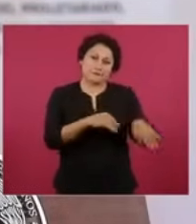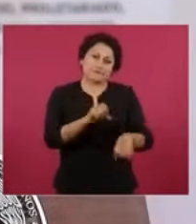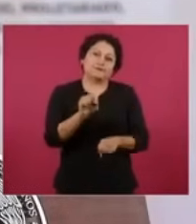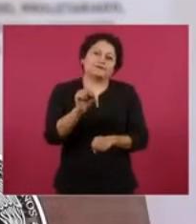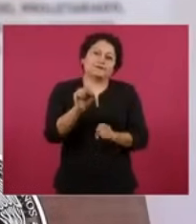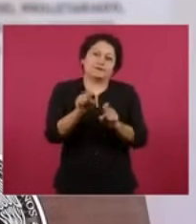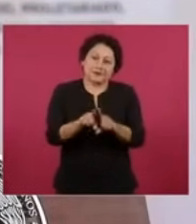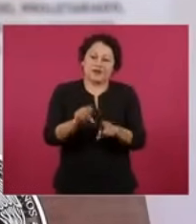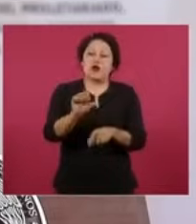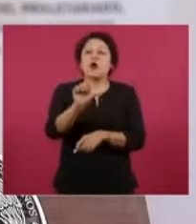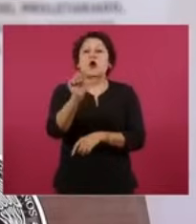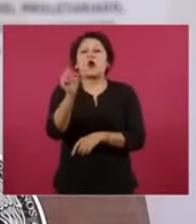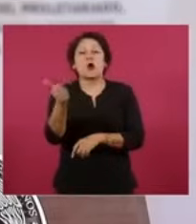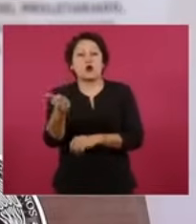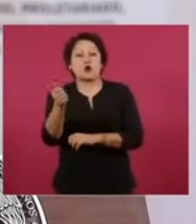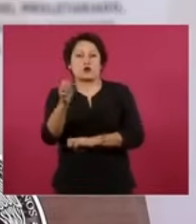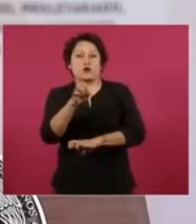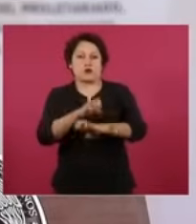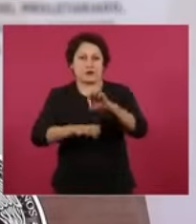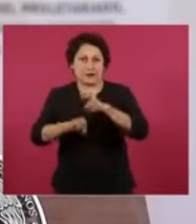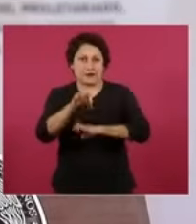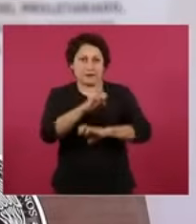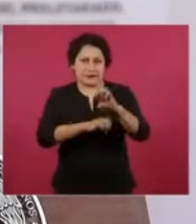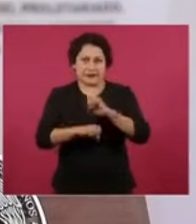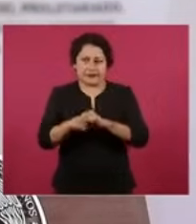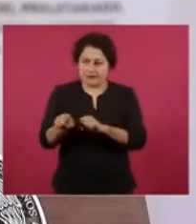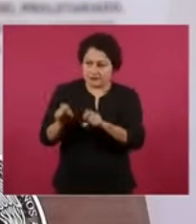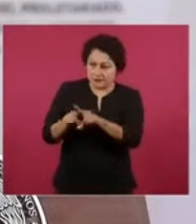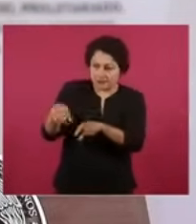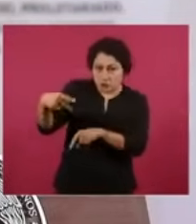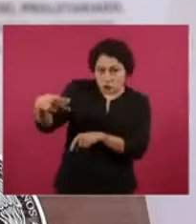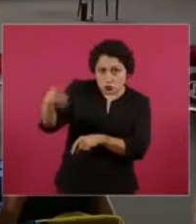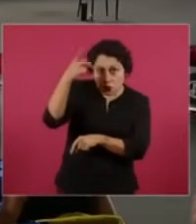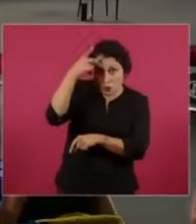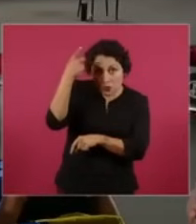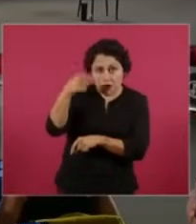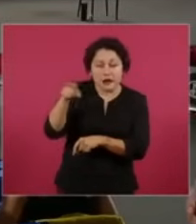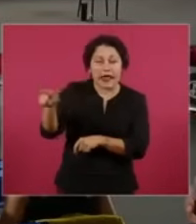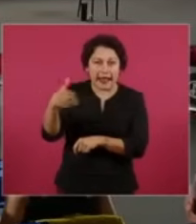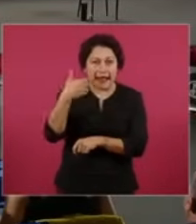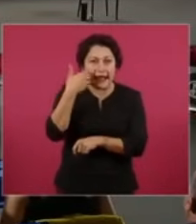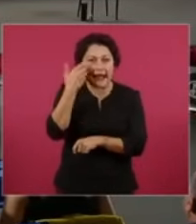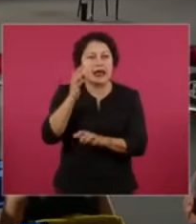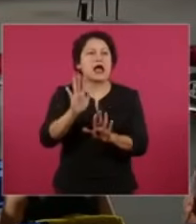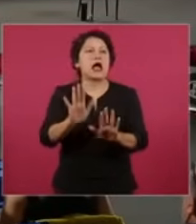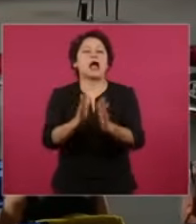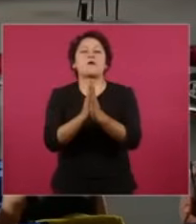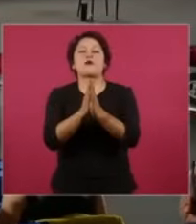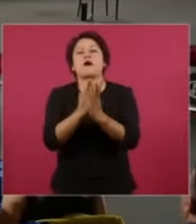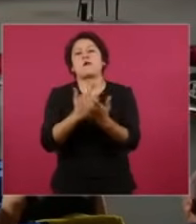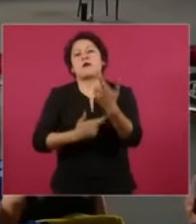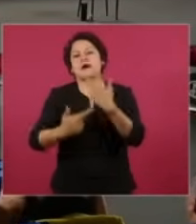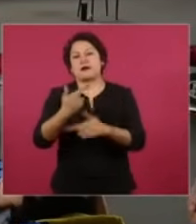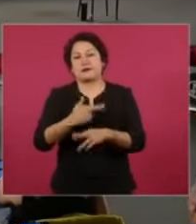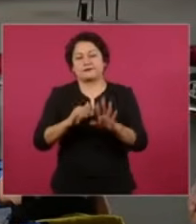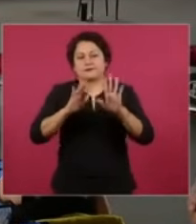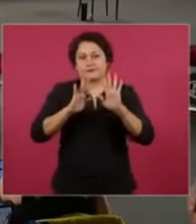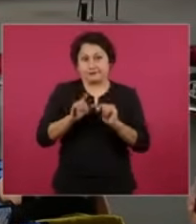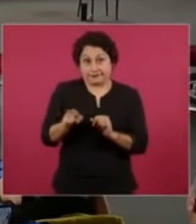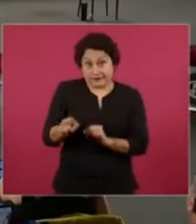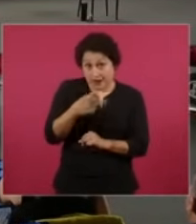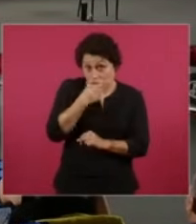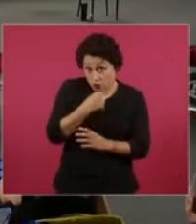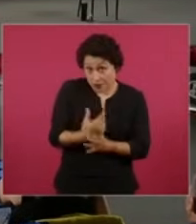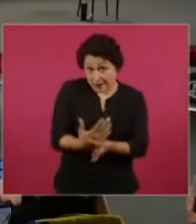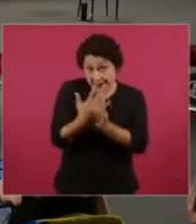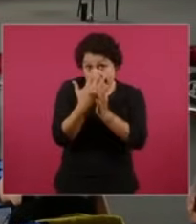ruega porque regrese el instituto, este instituto, y vamos a ver qué dijo para Reforma. Bueno, dijo, este